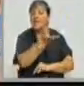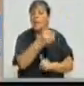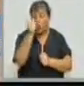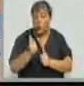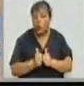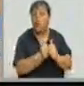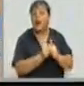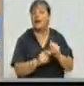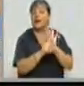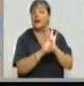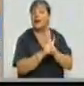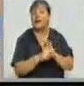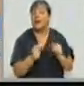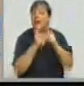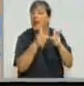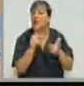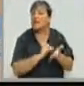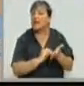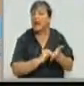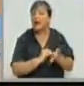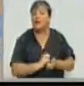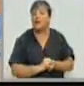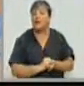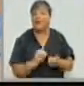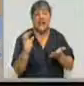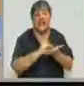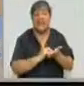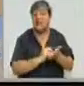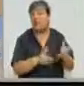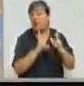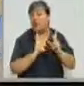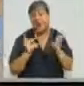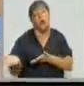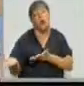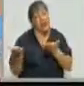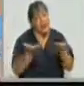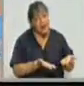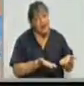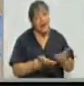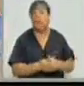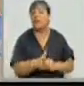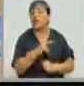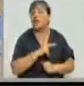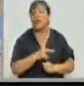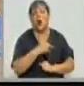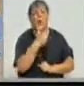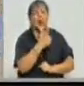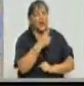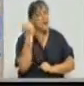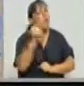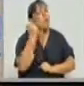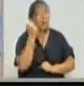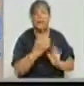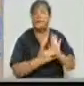a esta ley. ¿Qué le dijeron en el Senado? En el Senado nos dijeron, nos recibieron, nos dijeron que les parecía importante